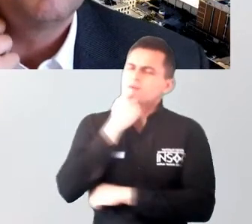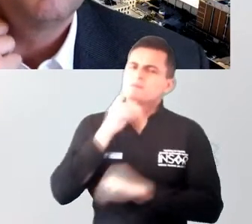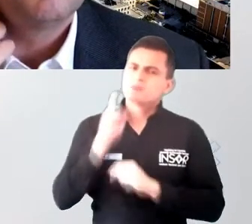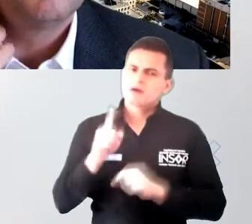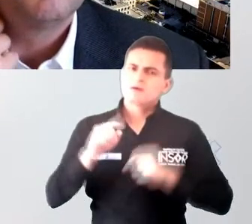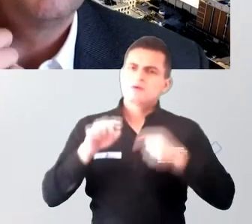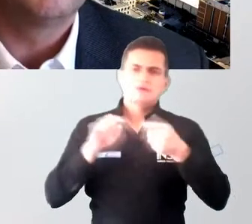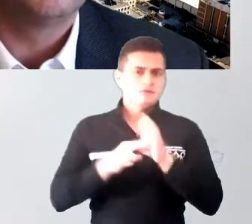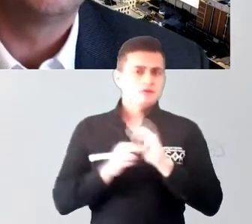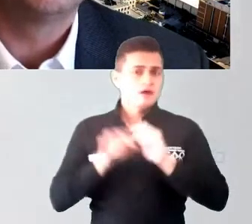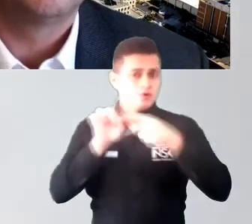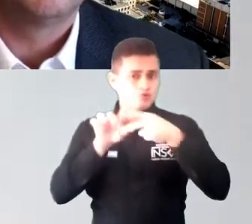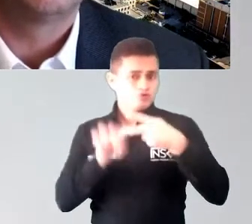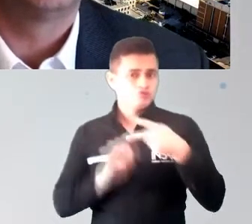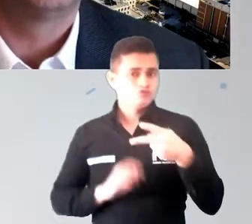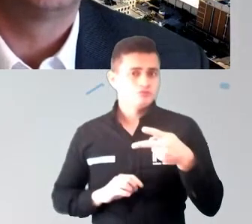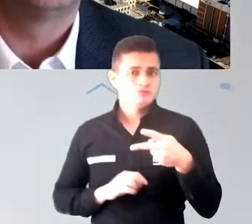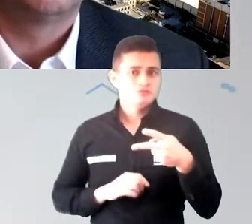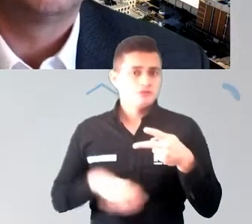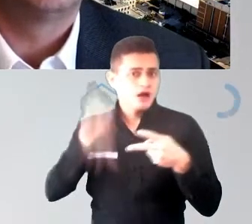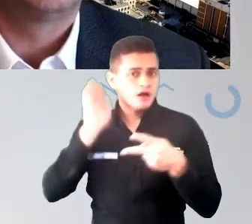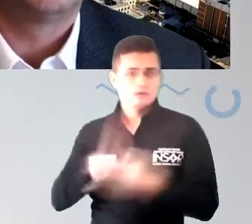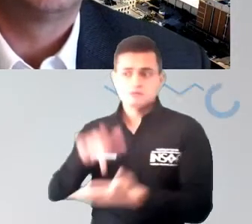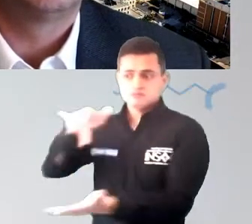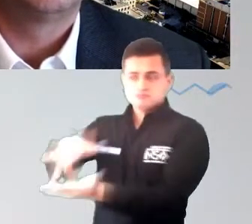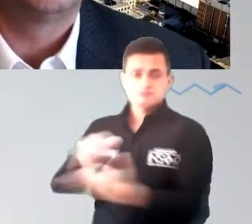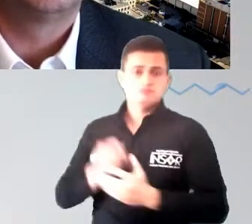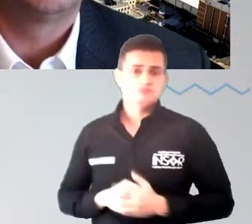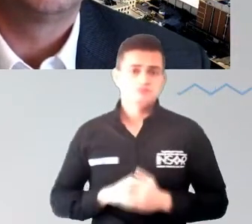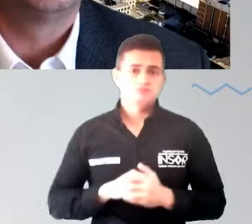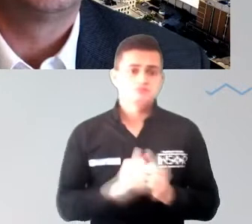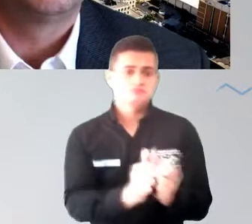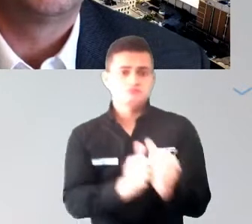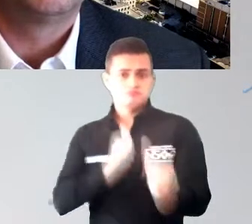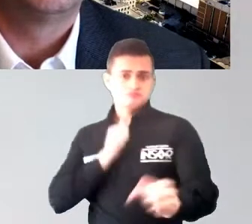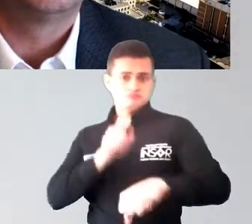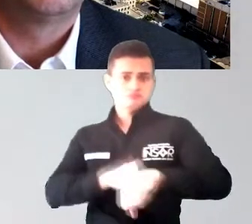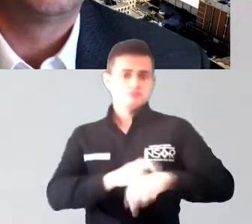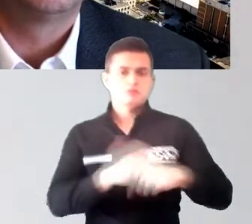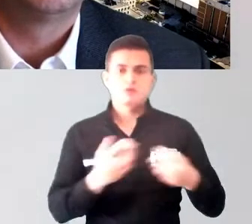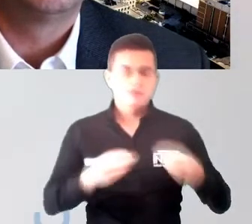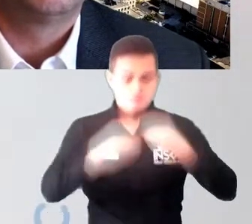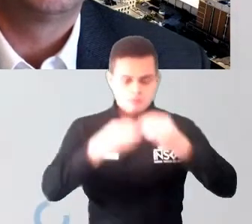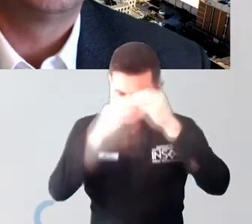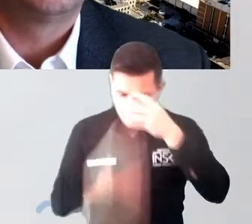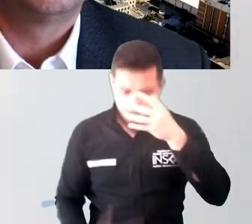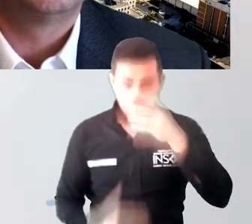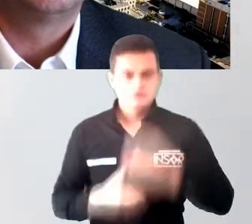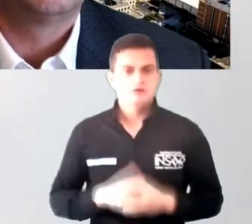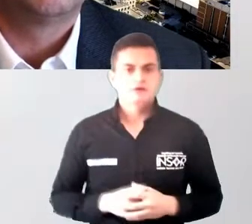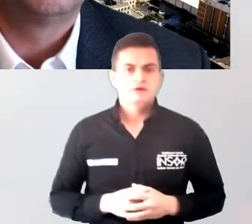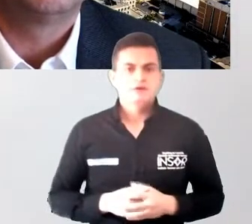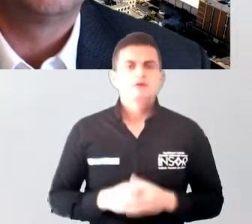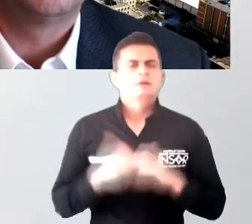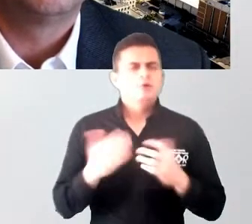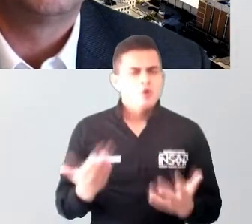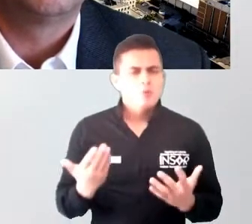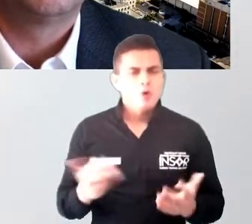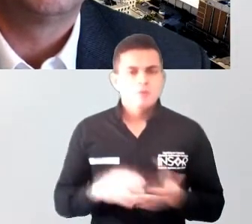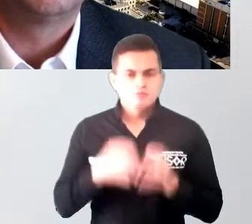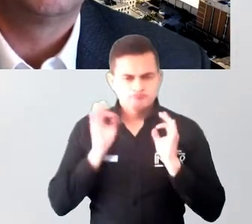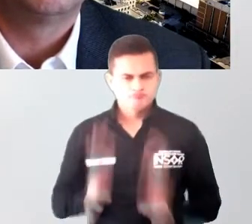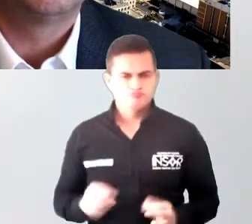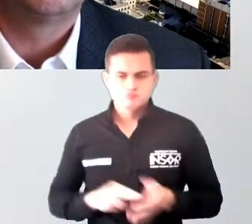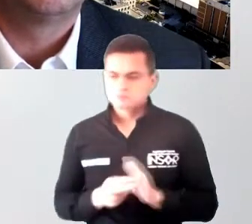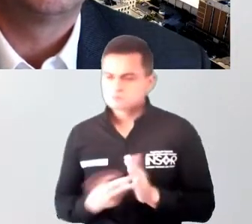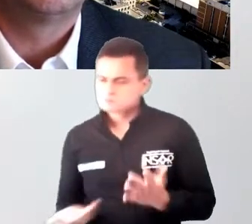es solamente el espacio y el tiempo. Entonces, sobre este aspecto de cómo hacer mezclas, cómo